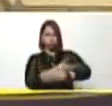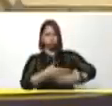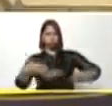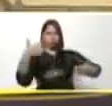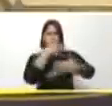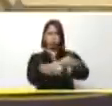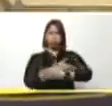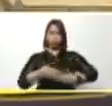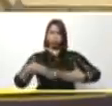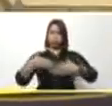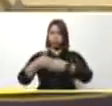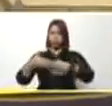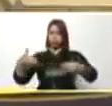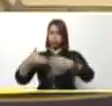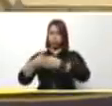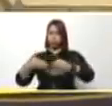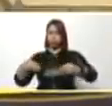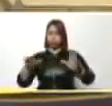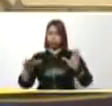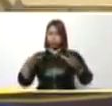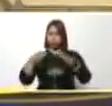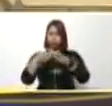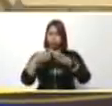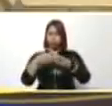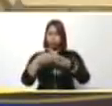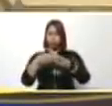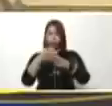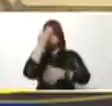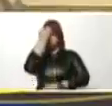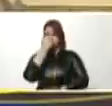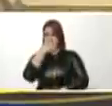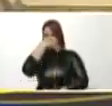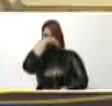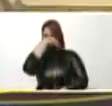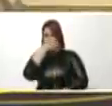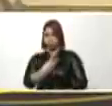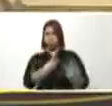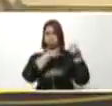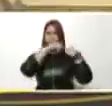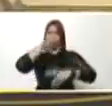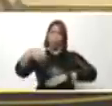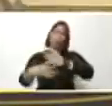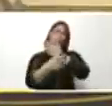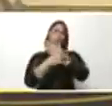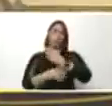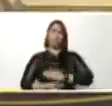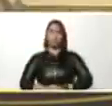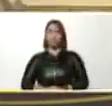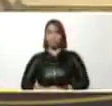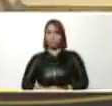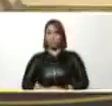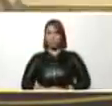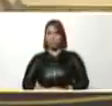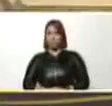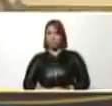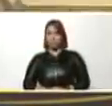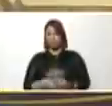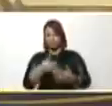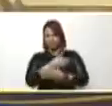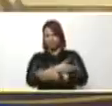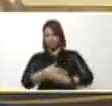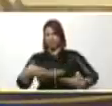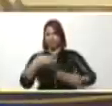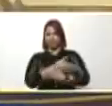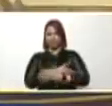millones de dólares el clan de mafiosos encabezado por Juan Guaidó. millones de